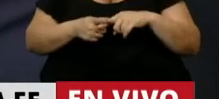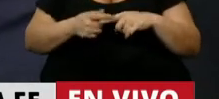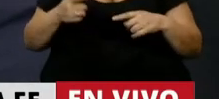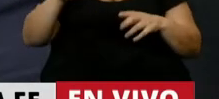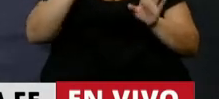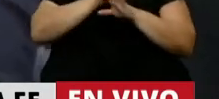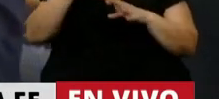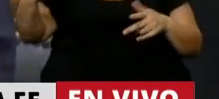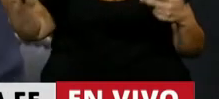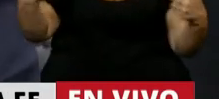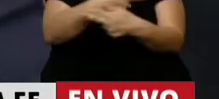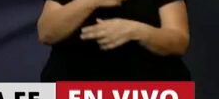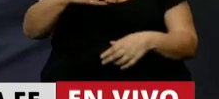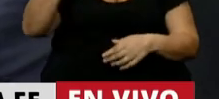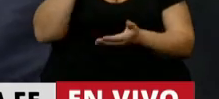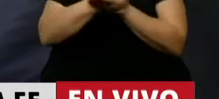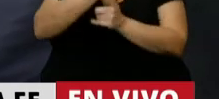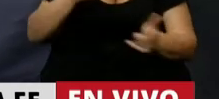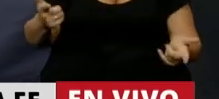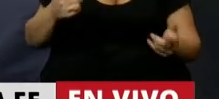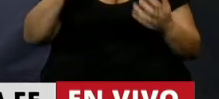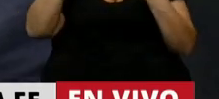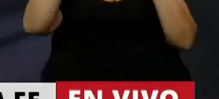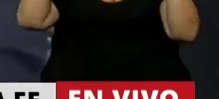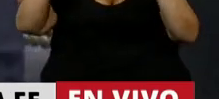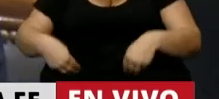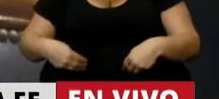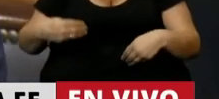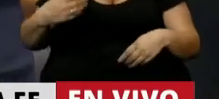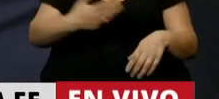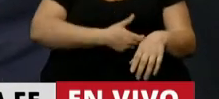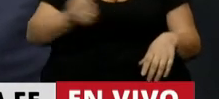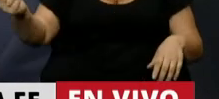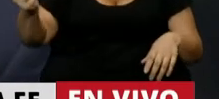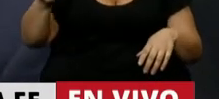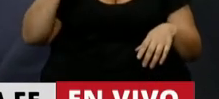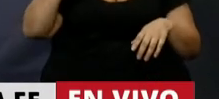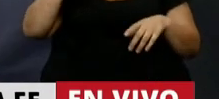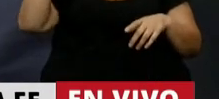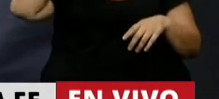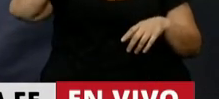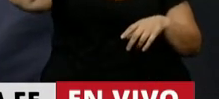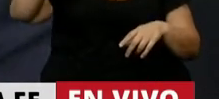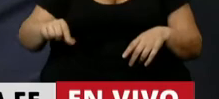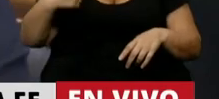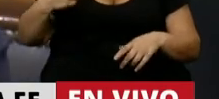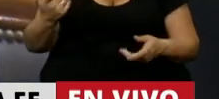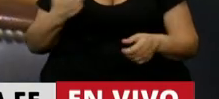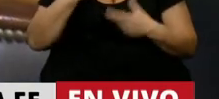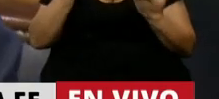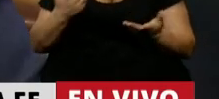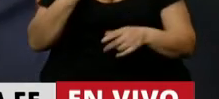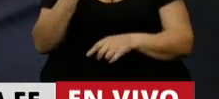recorta derechos, que tira para abajo el sistema, que recorta el incremento de haberes de los jubilados y que no lo